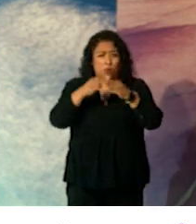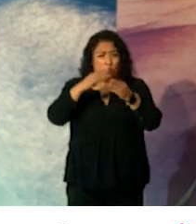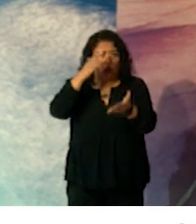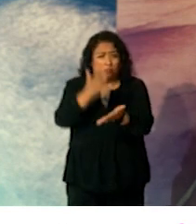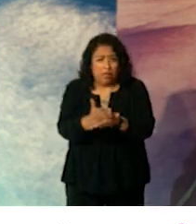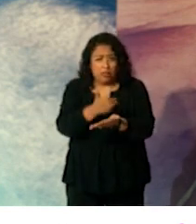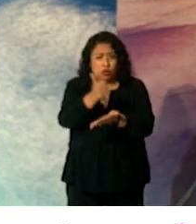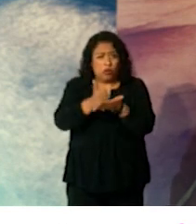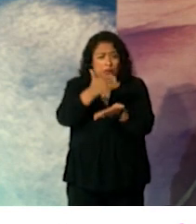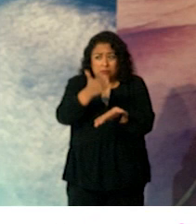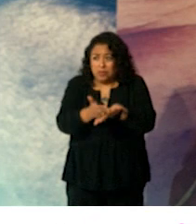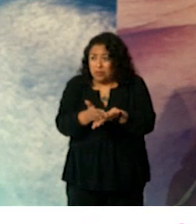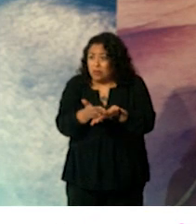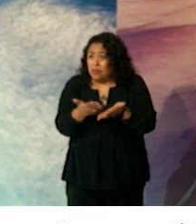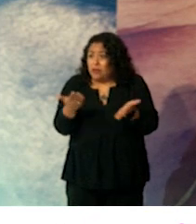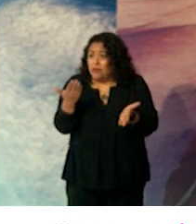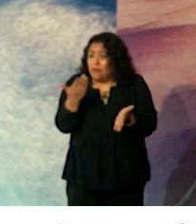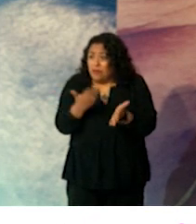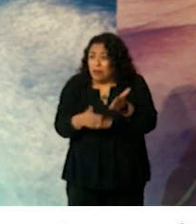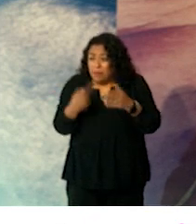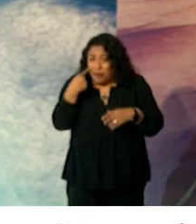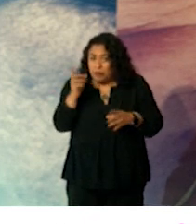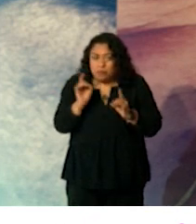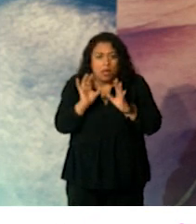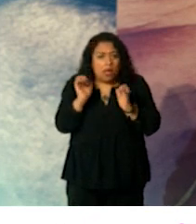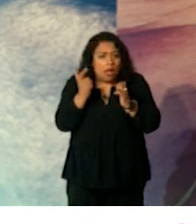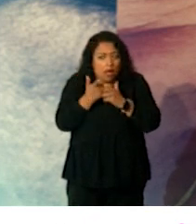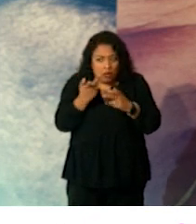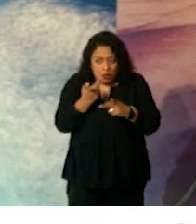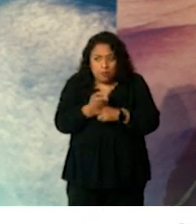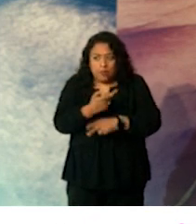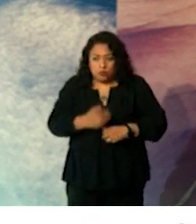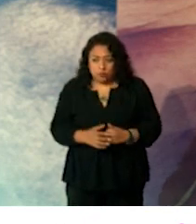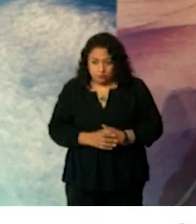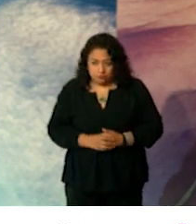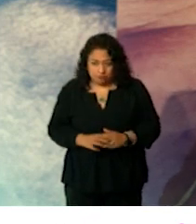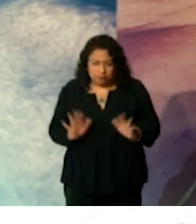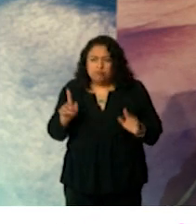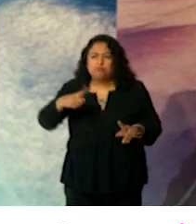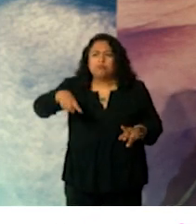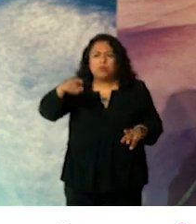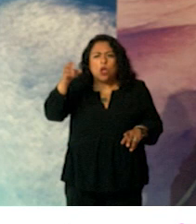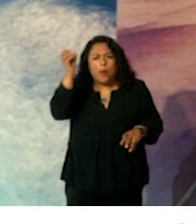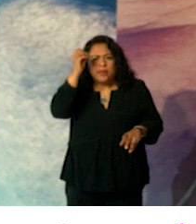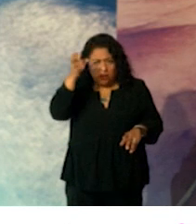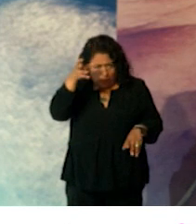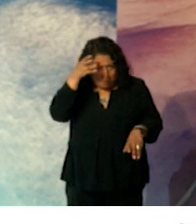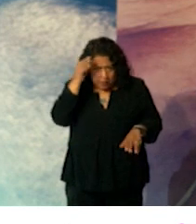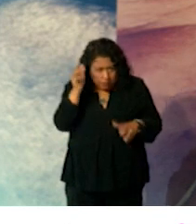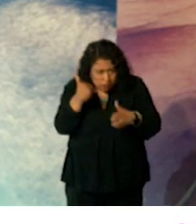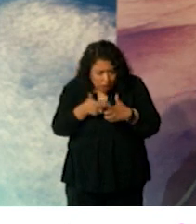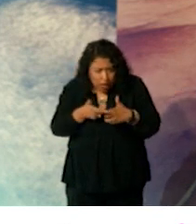parado. No hace falta ser un lince para ver que algo ha pasado en las ciudades. ¿Qué me decís? ¿Hemos aprendido algo